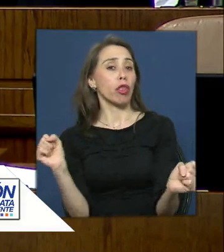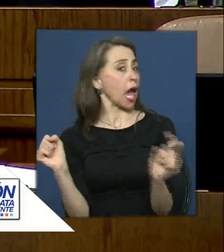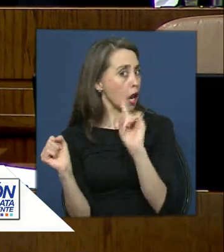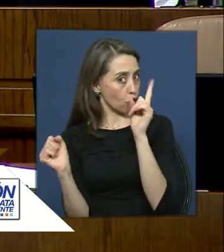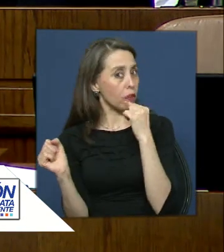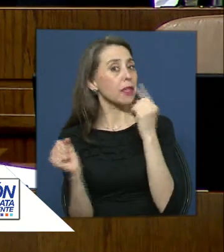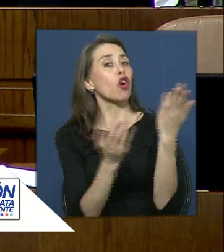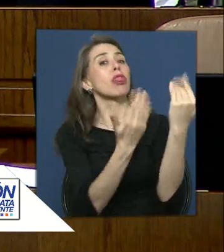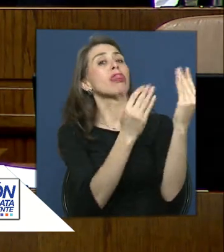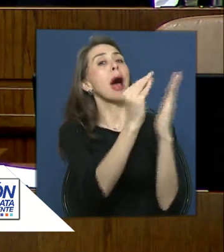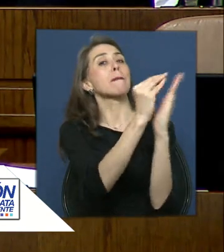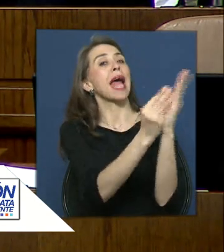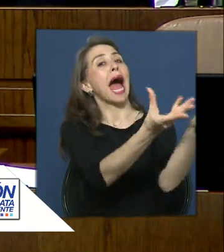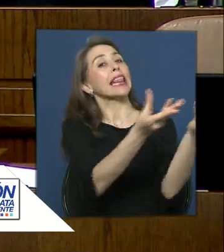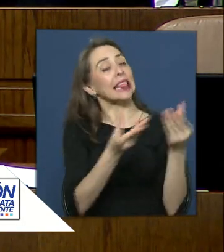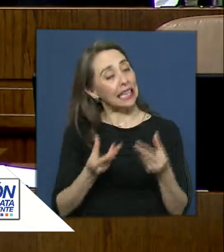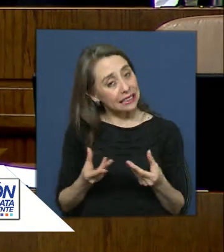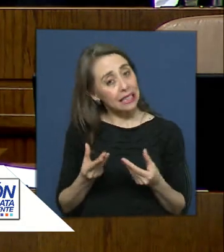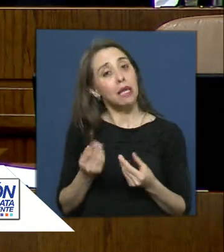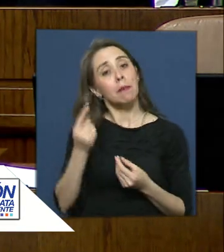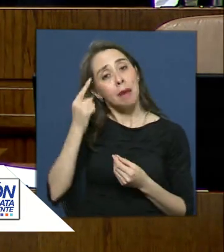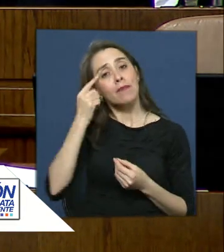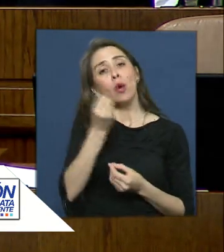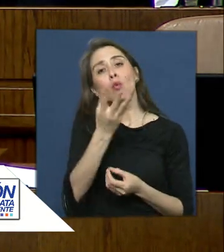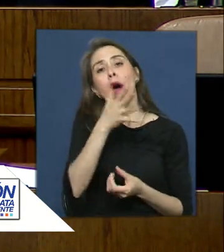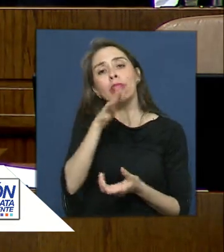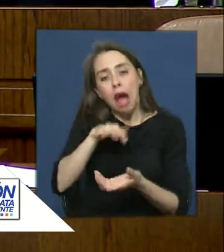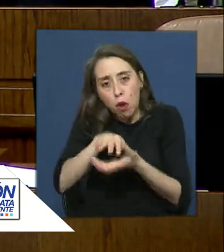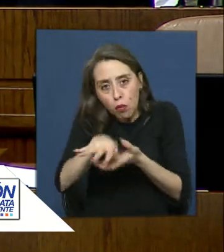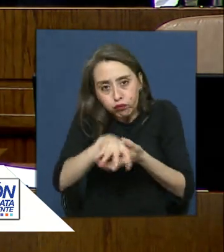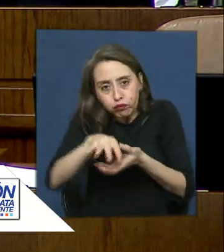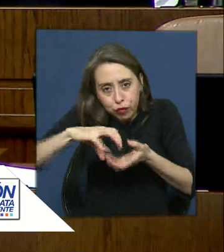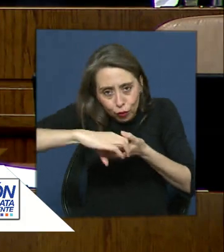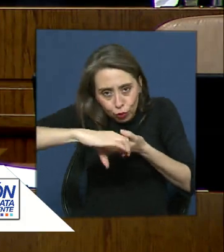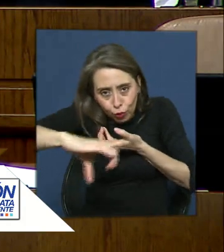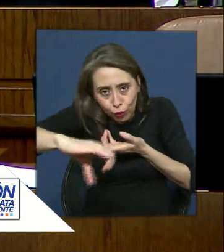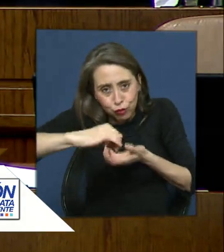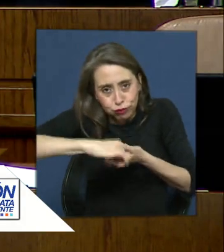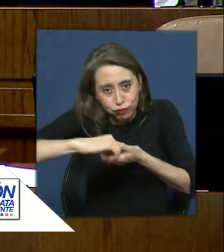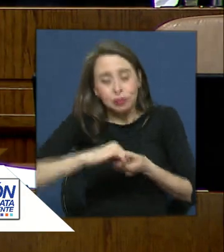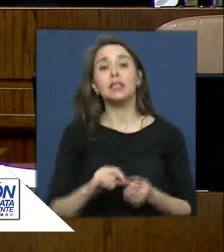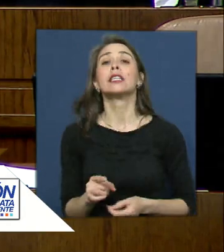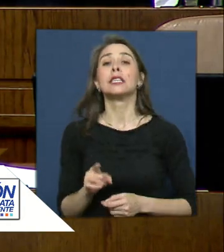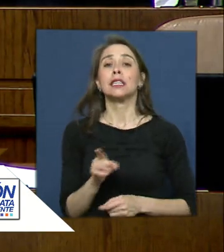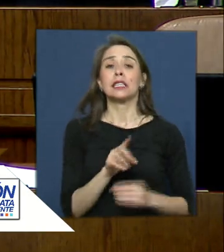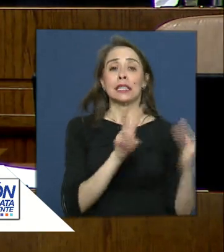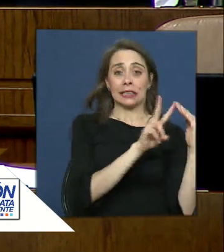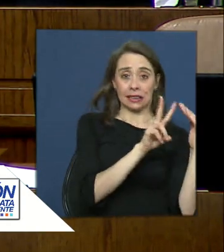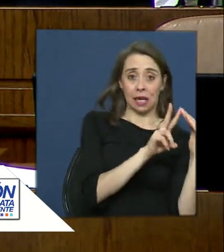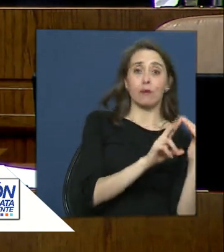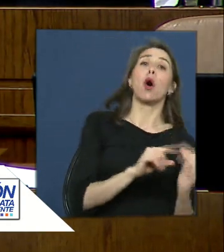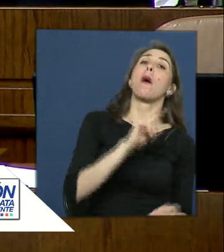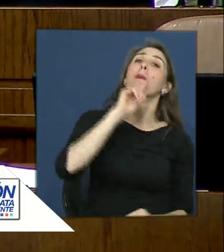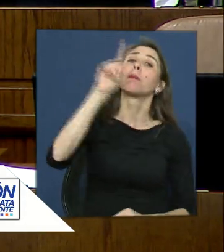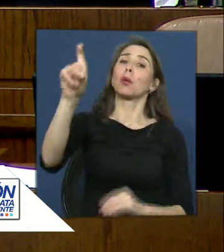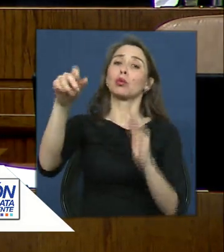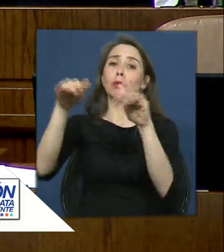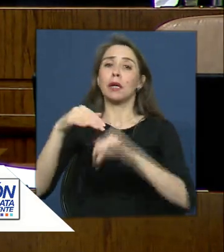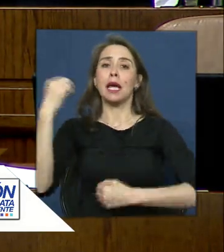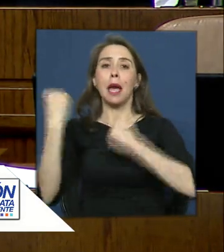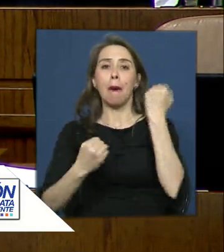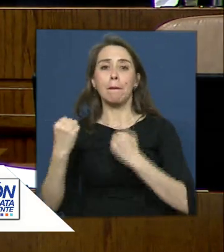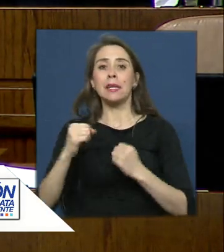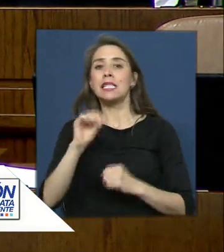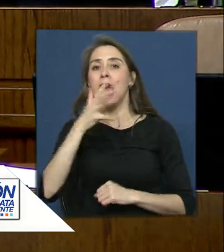necesitaba antecedentes para determinar esa situación. La misma consulta le hace el Servio a la empresa Aguas